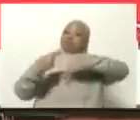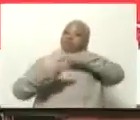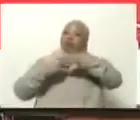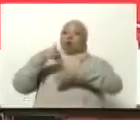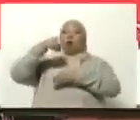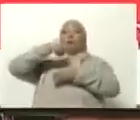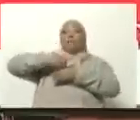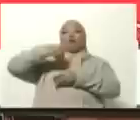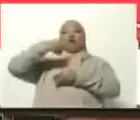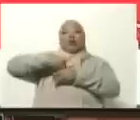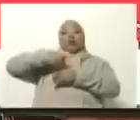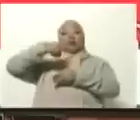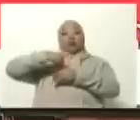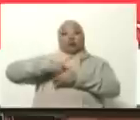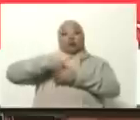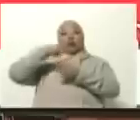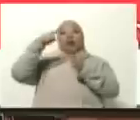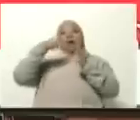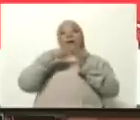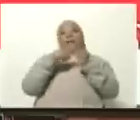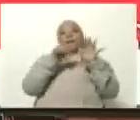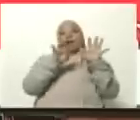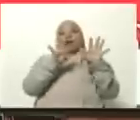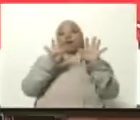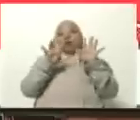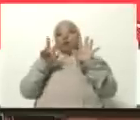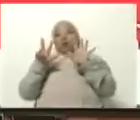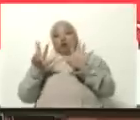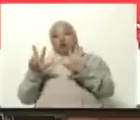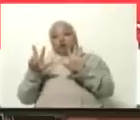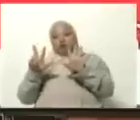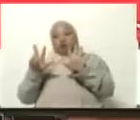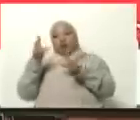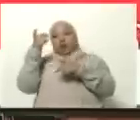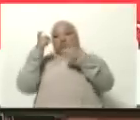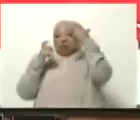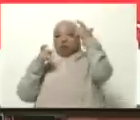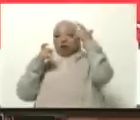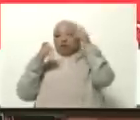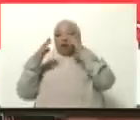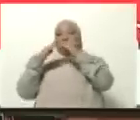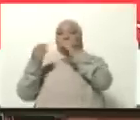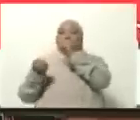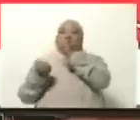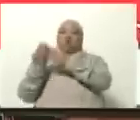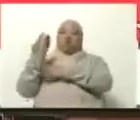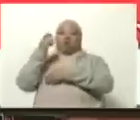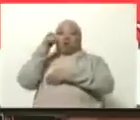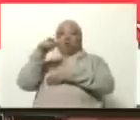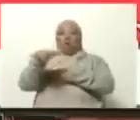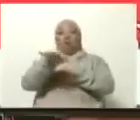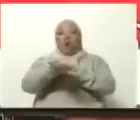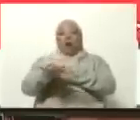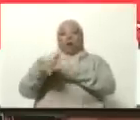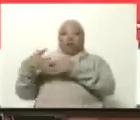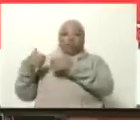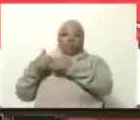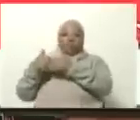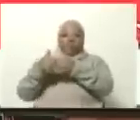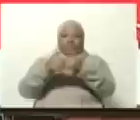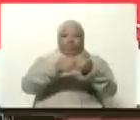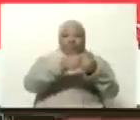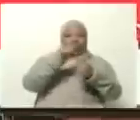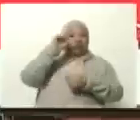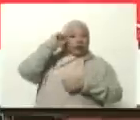las elecciones del año 98. Comandante Chávez llegó a Miraflores, de la mano de su pueblo. Recordamos